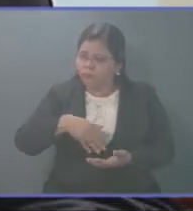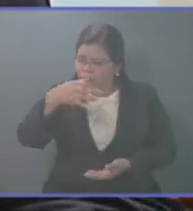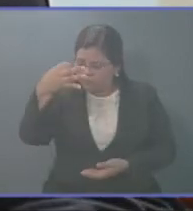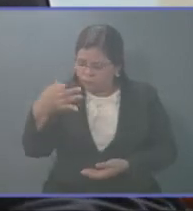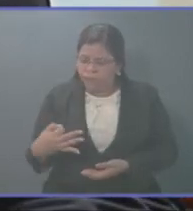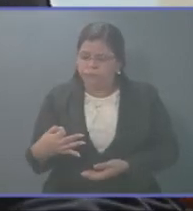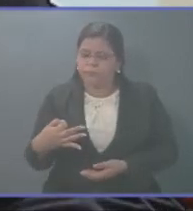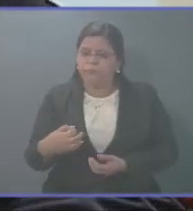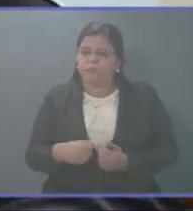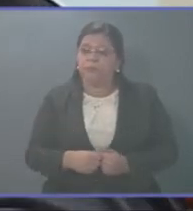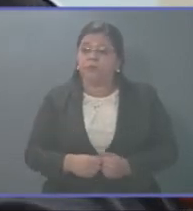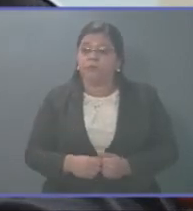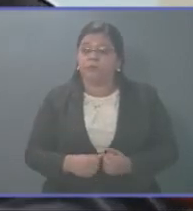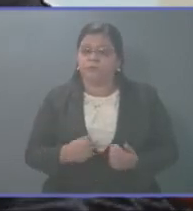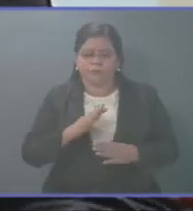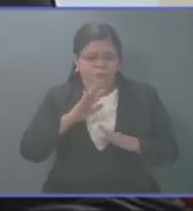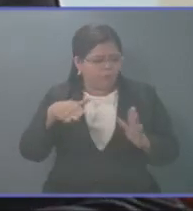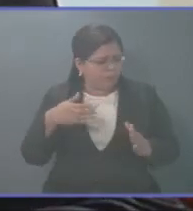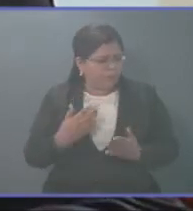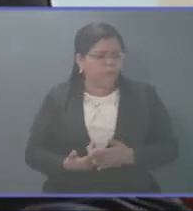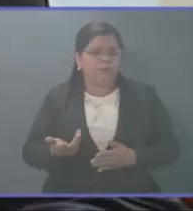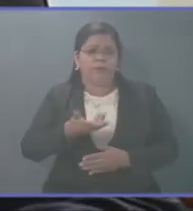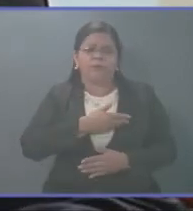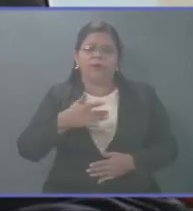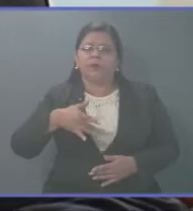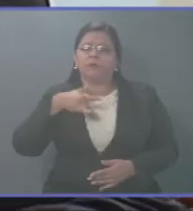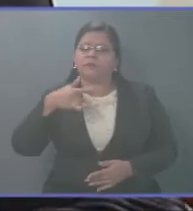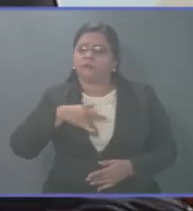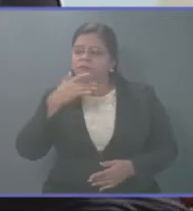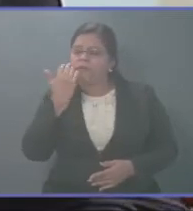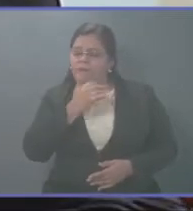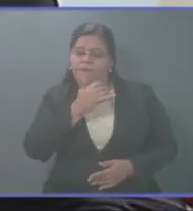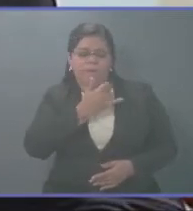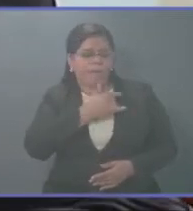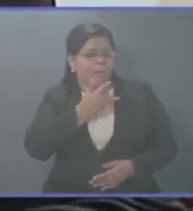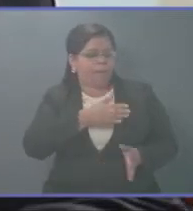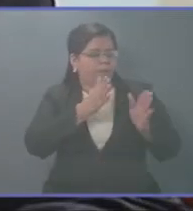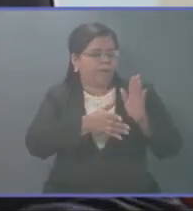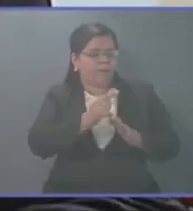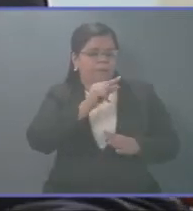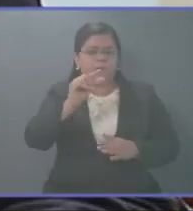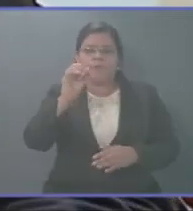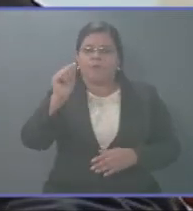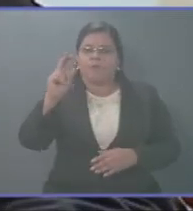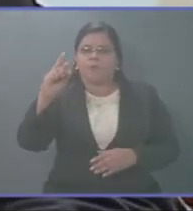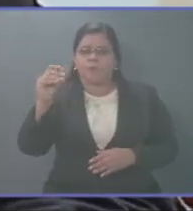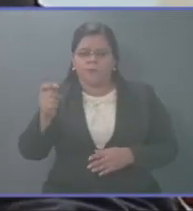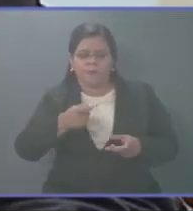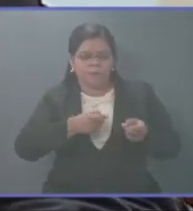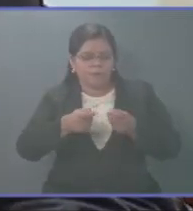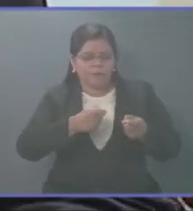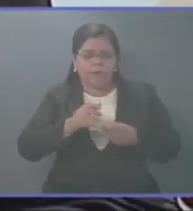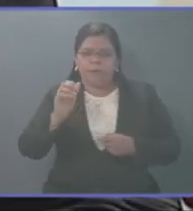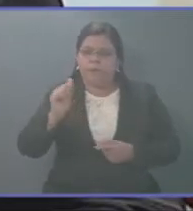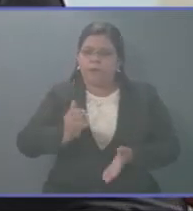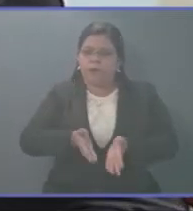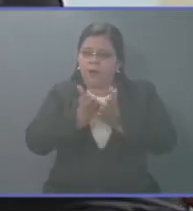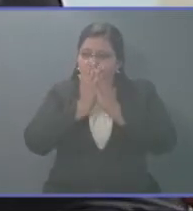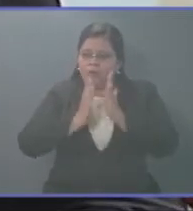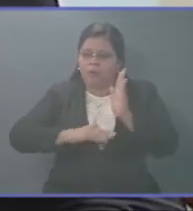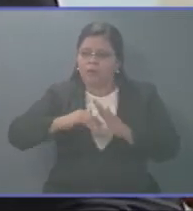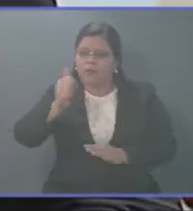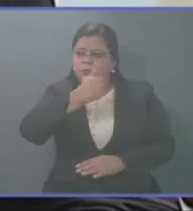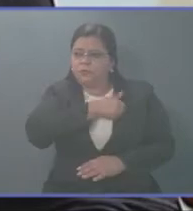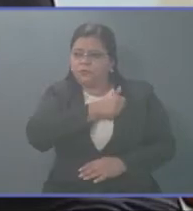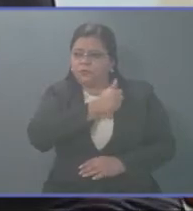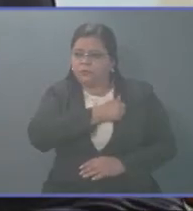tener. Y que todos nos sintamos orgullosos de tener una institución que administre el agua con gran